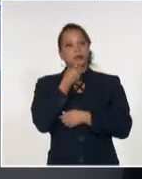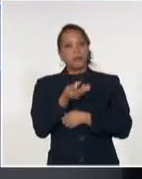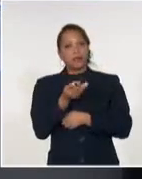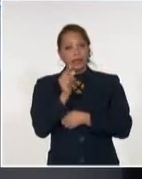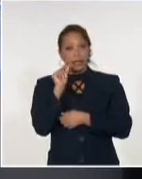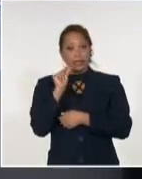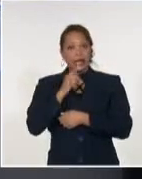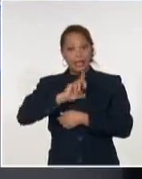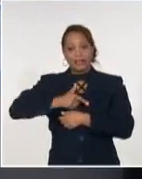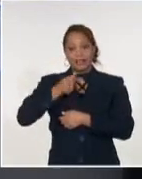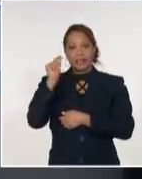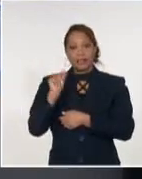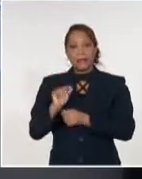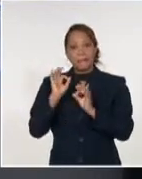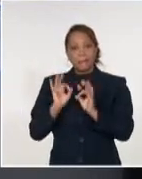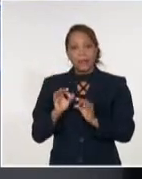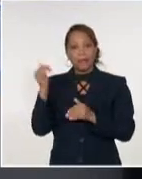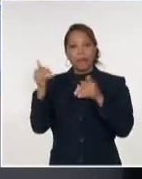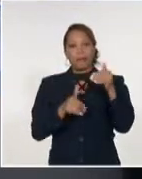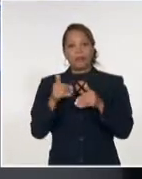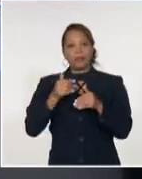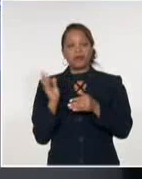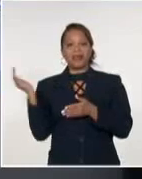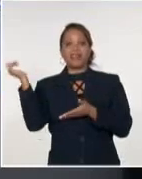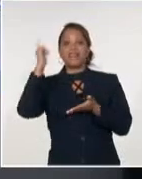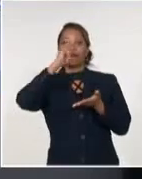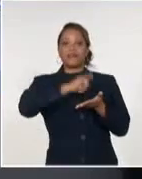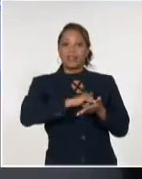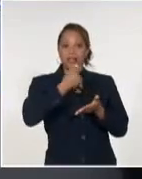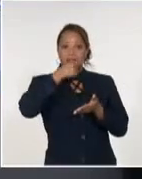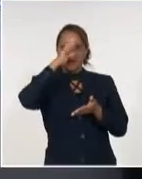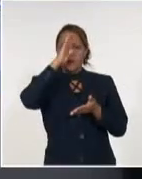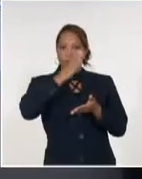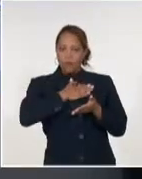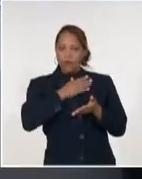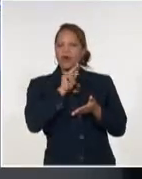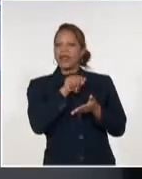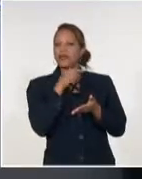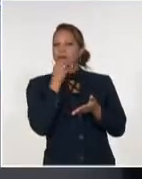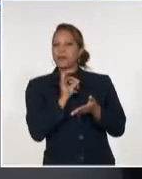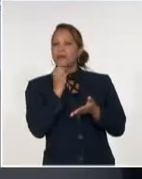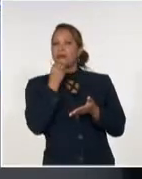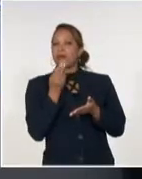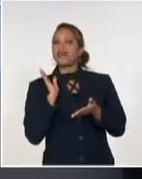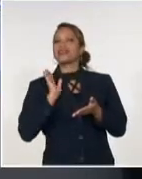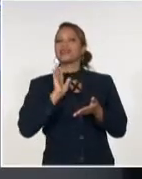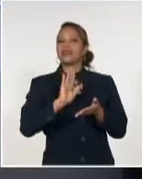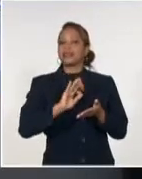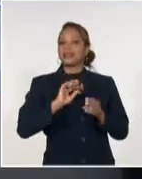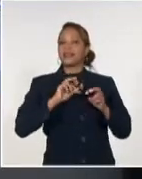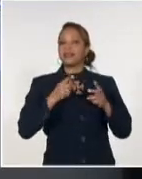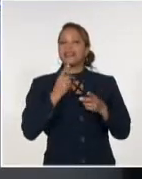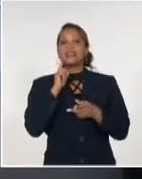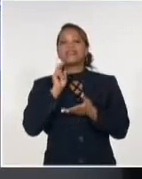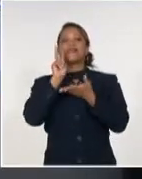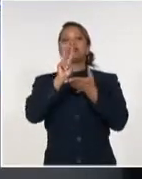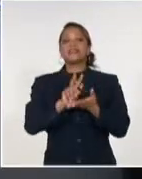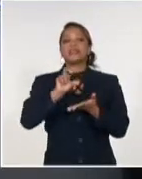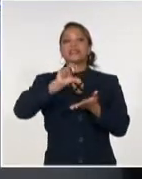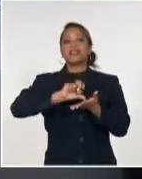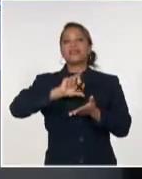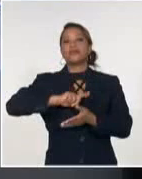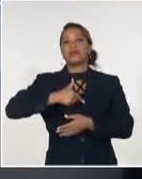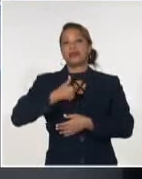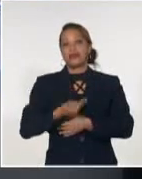que van a participar, que van a estar en nuestro país, artistas cubanos, puedan regresar o puedan visitar los centros de la enseñanza artística en las cuales